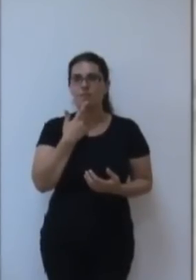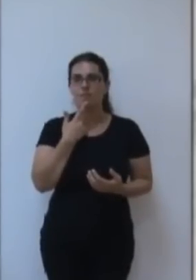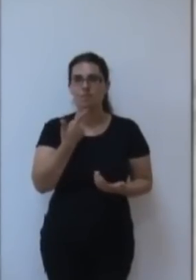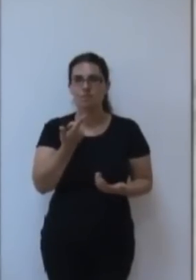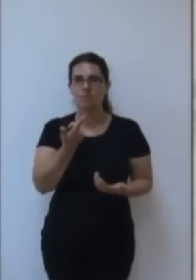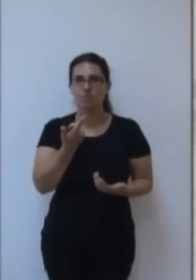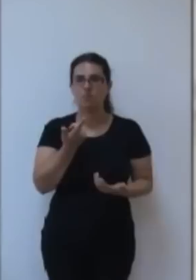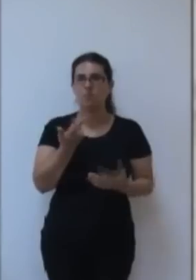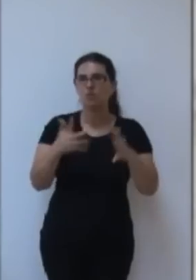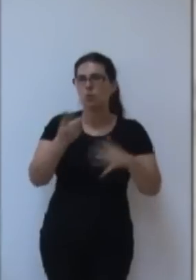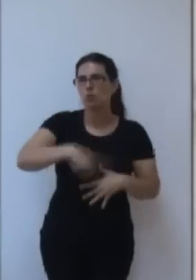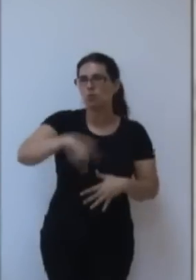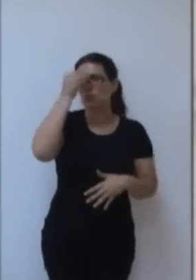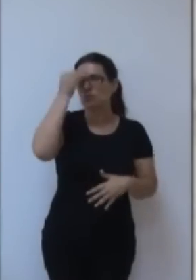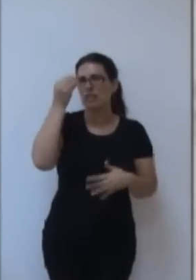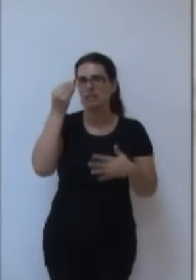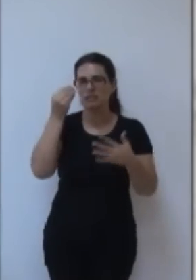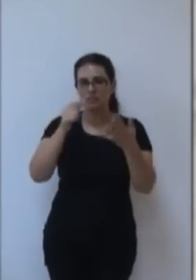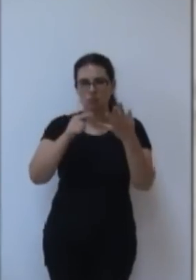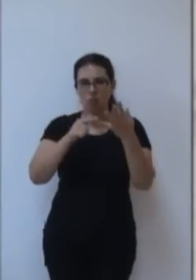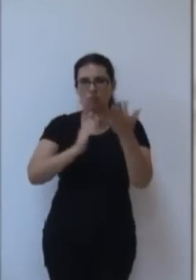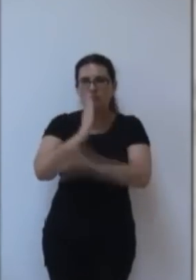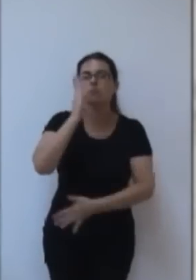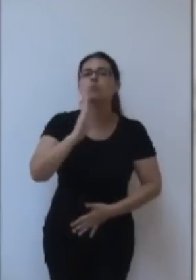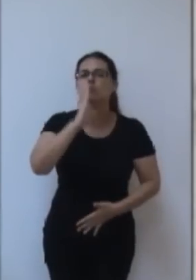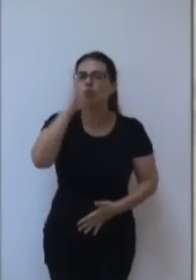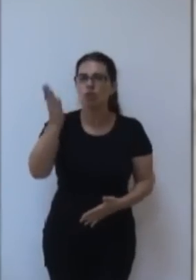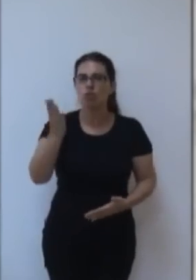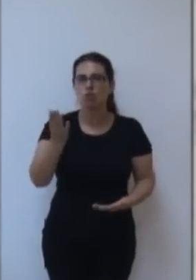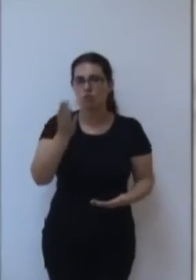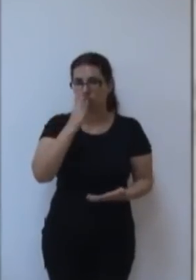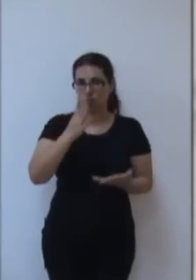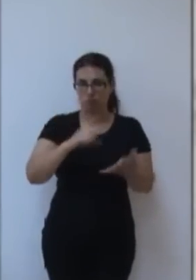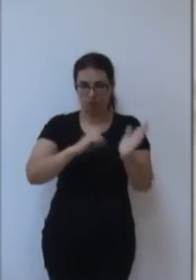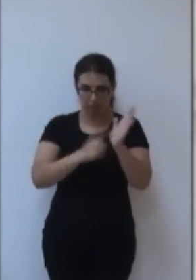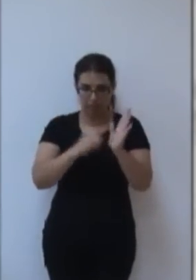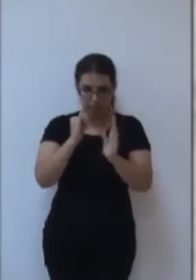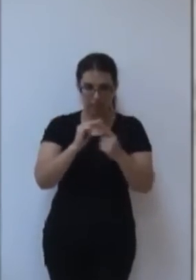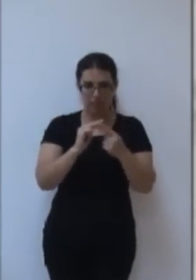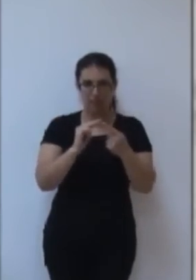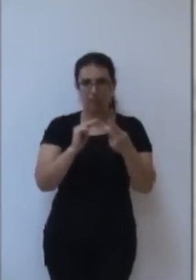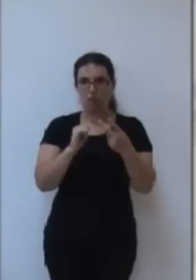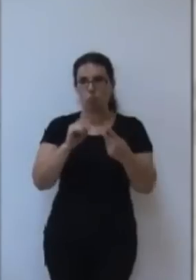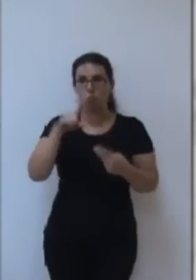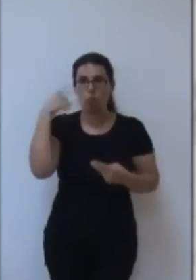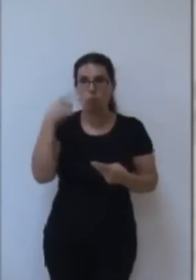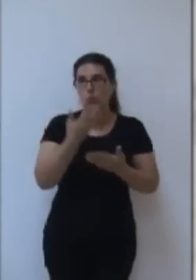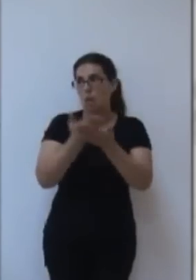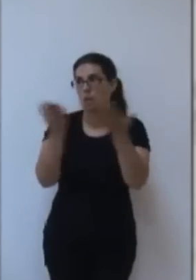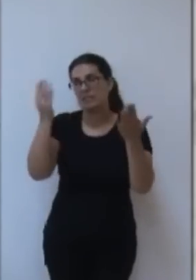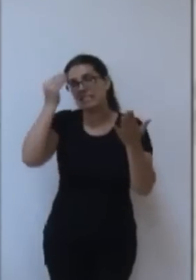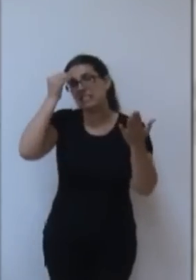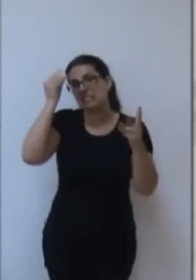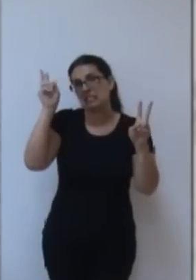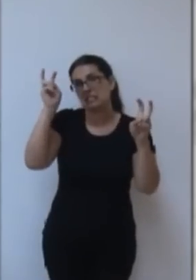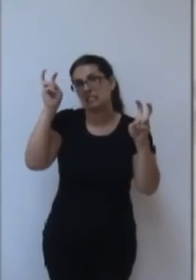que ¿por dónde creéis que está el parón? Porque legalmente hay una legalidad, a nivel cultural, entre comillas, bueno, pues